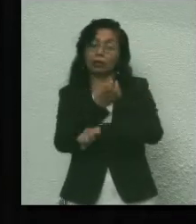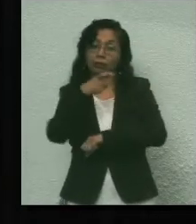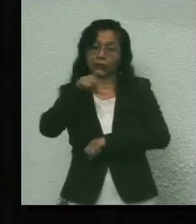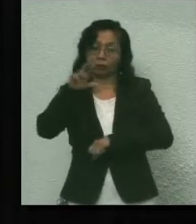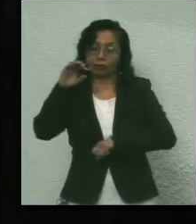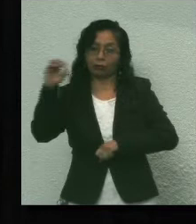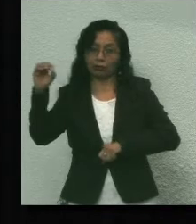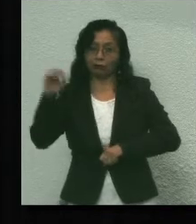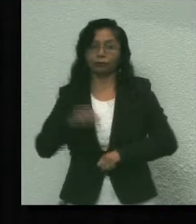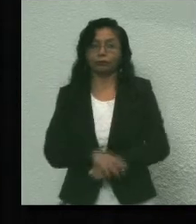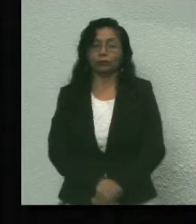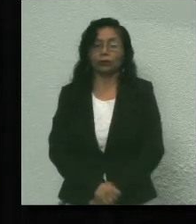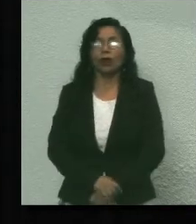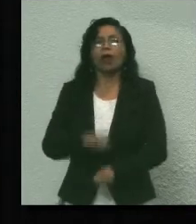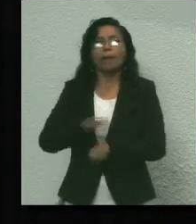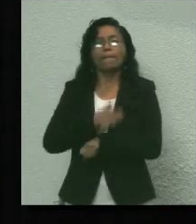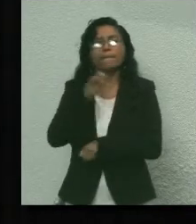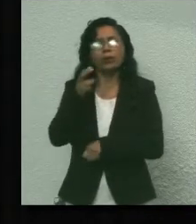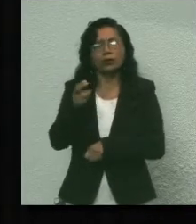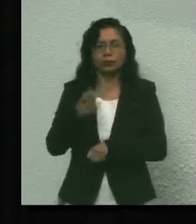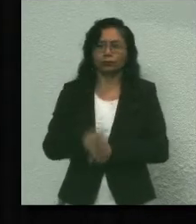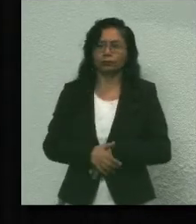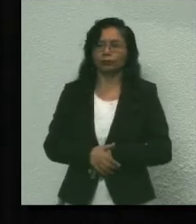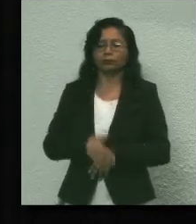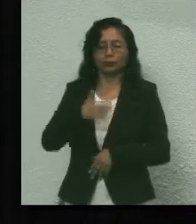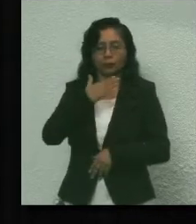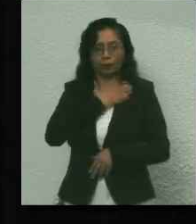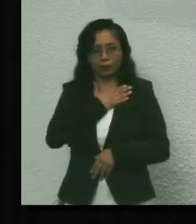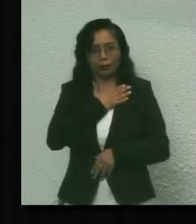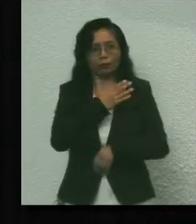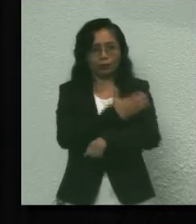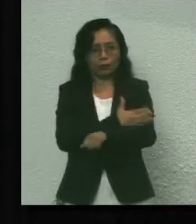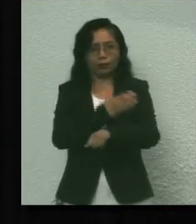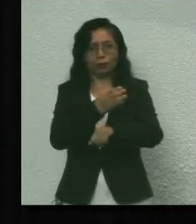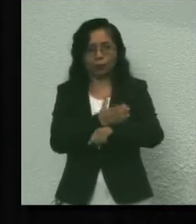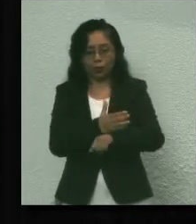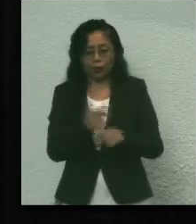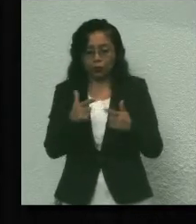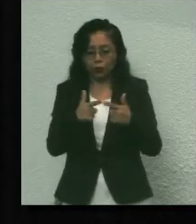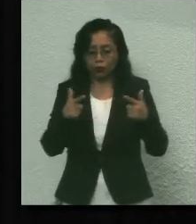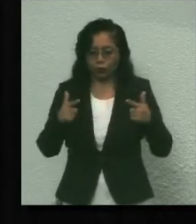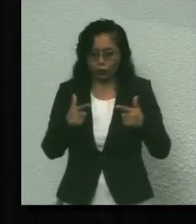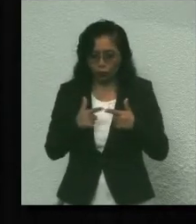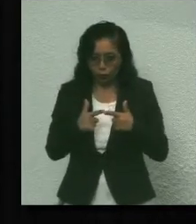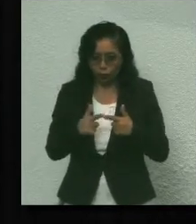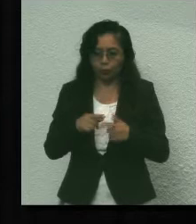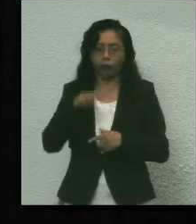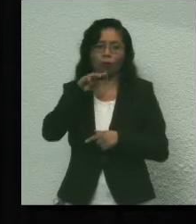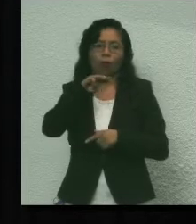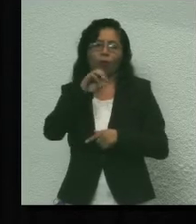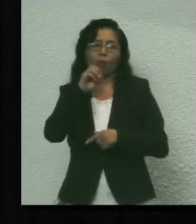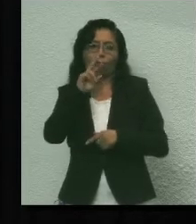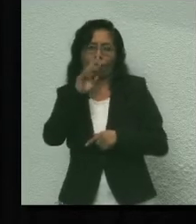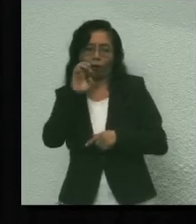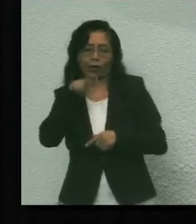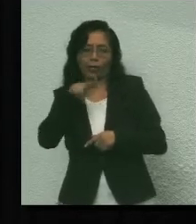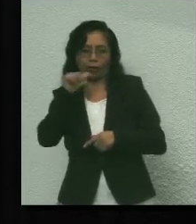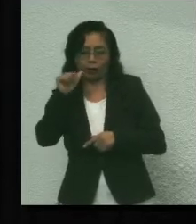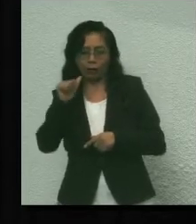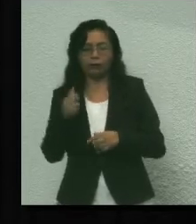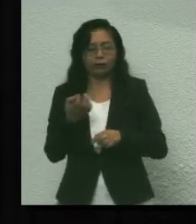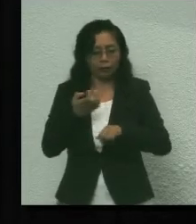roo por eso a nombre de mis compañeros del grupo legislativo de morena en el congreso del